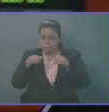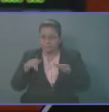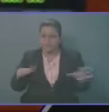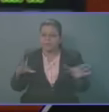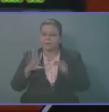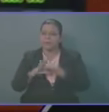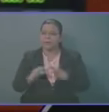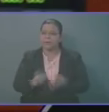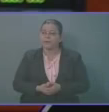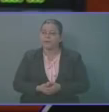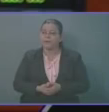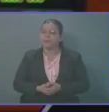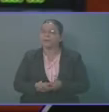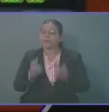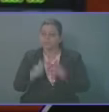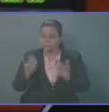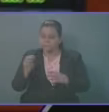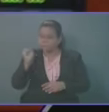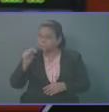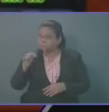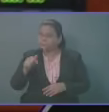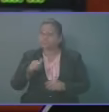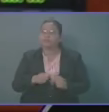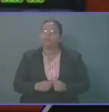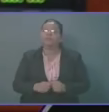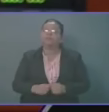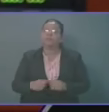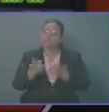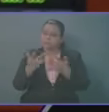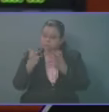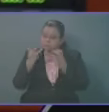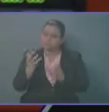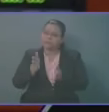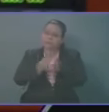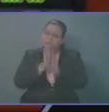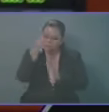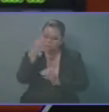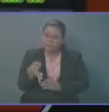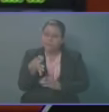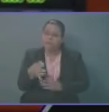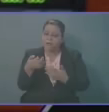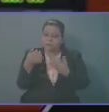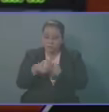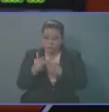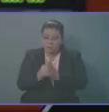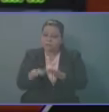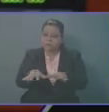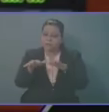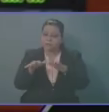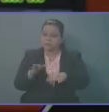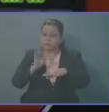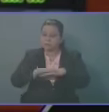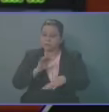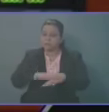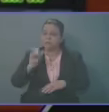autoridad. En ese sentido, señor presidente, le haría la petición formal de que sea el pleno el que decida si se